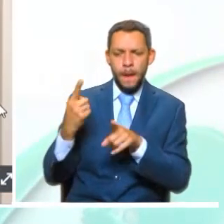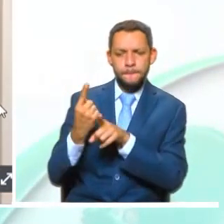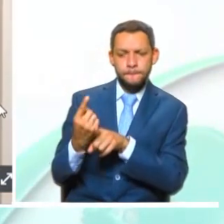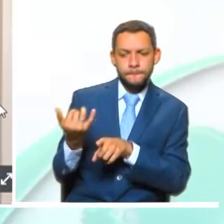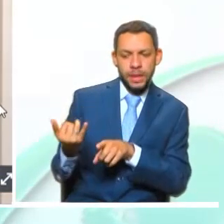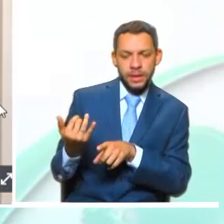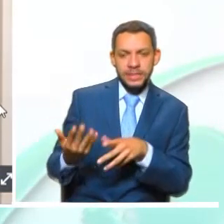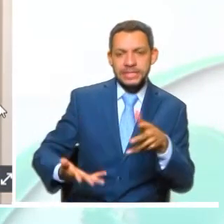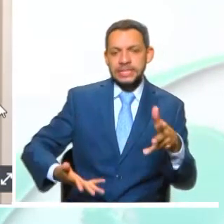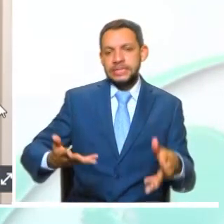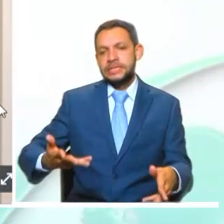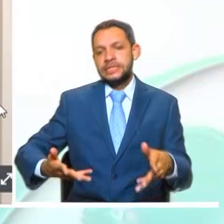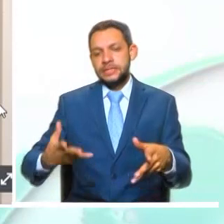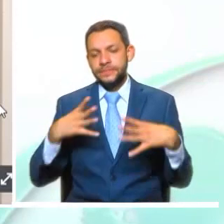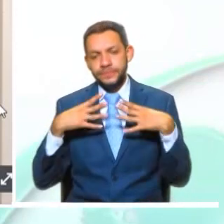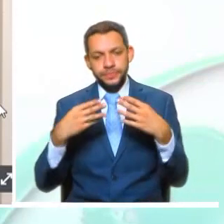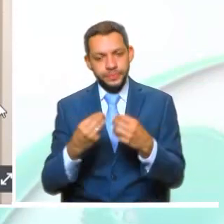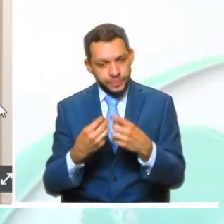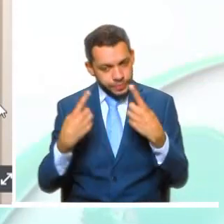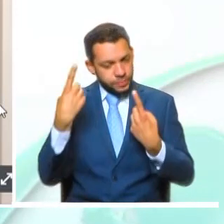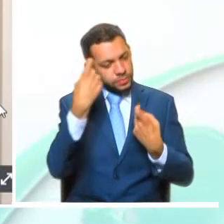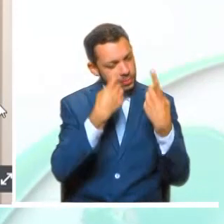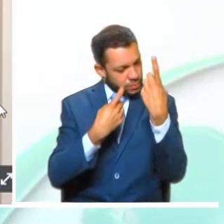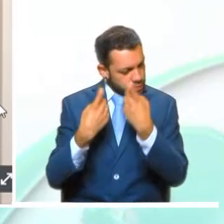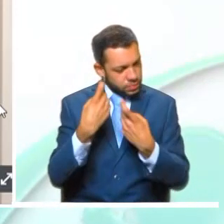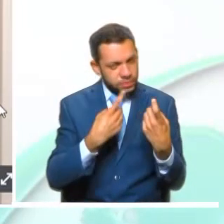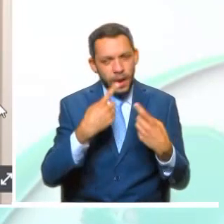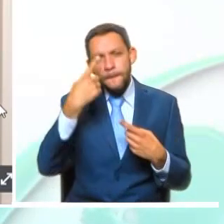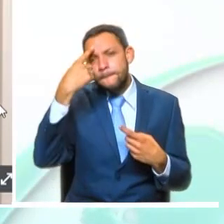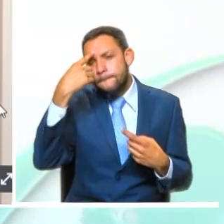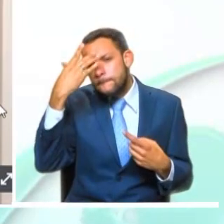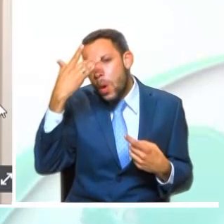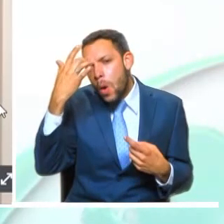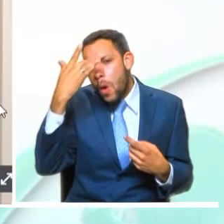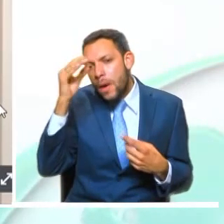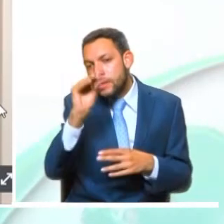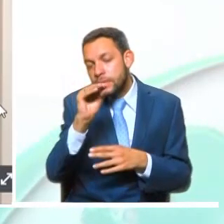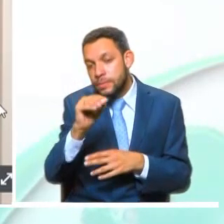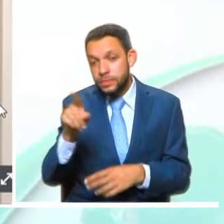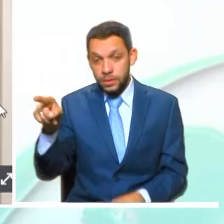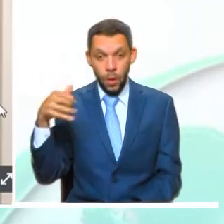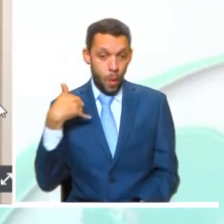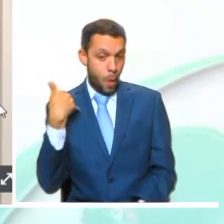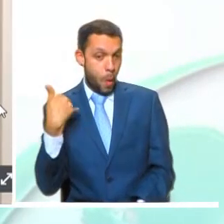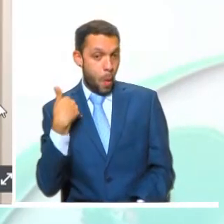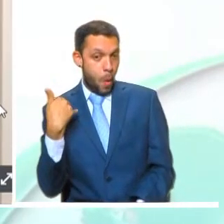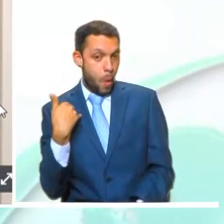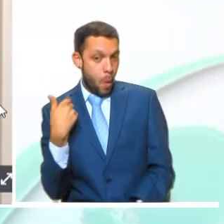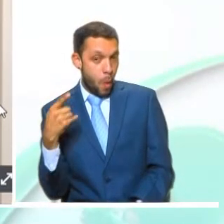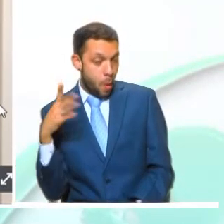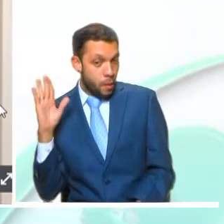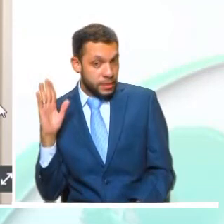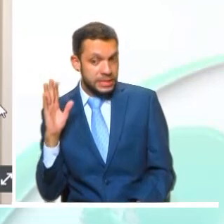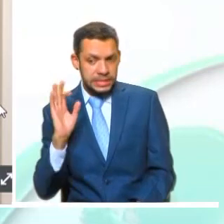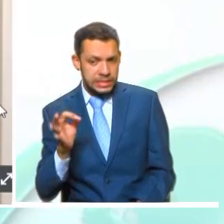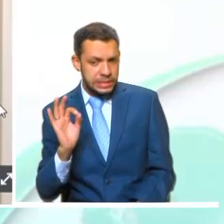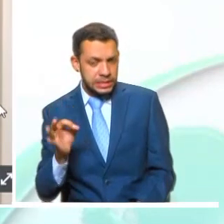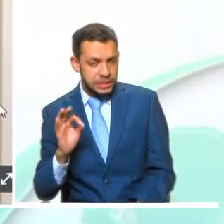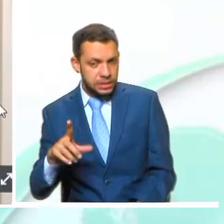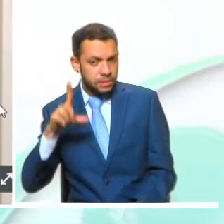cuál es la reflexión y la moraleja de esta nota ella era una niña que cada año se hacía la